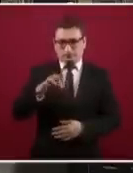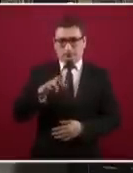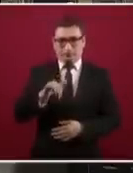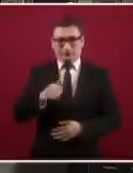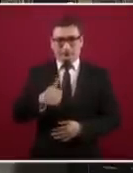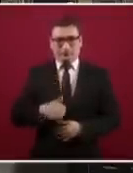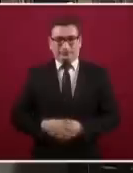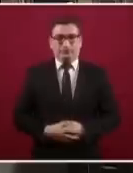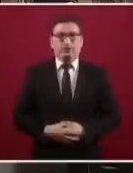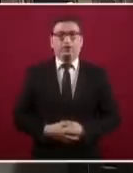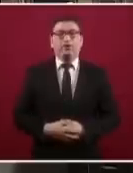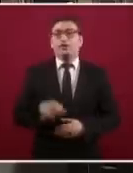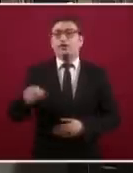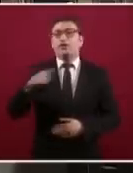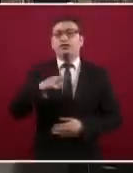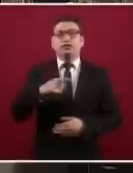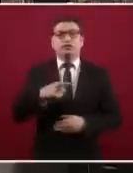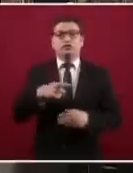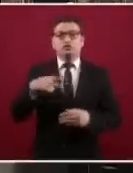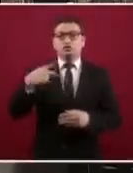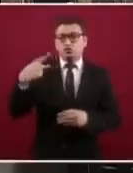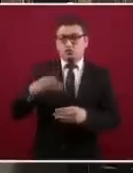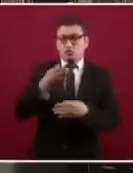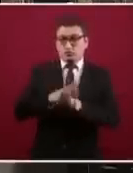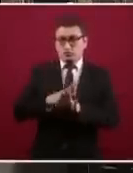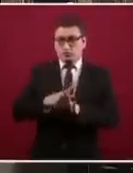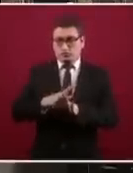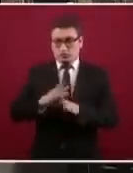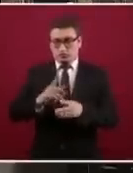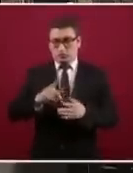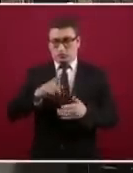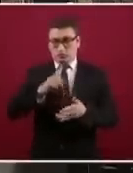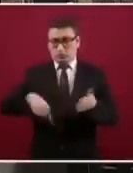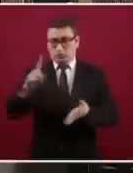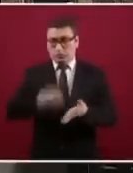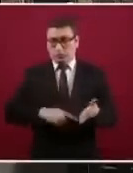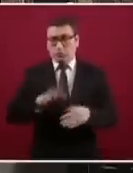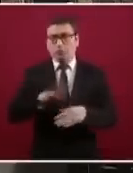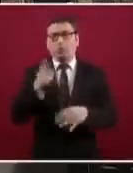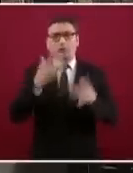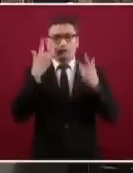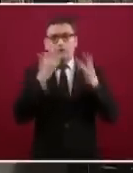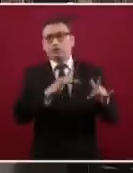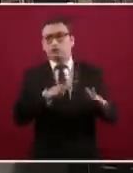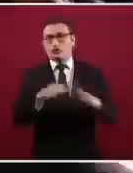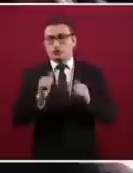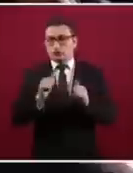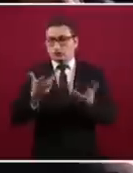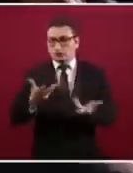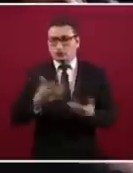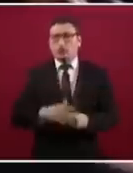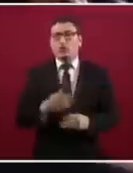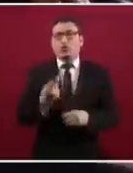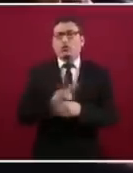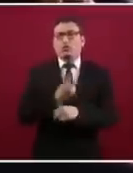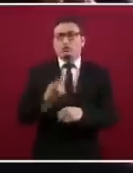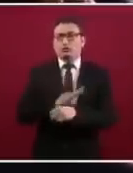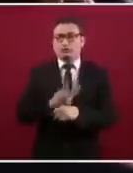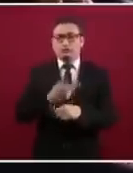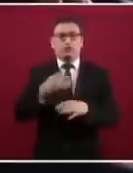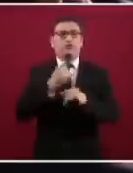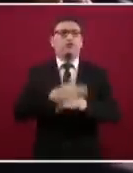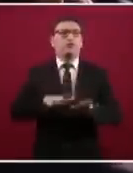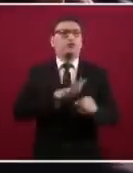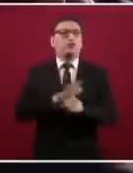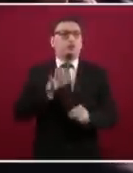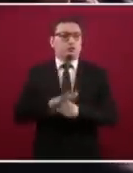¿permanecen las cuentas congeladas de Medina Mora después de que presentó su renuncia a la Corte? ¿O cuál es la información que